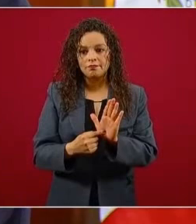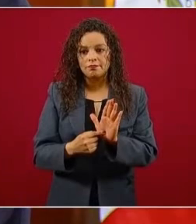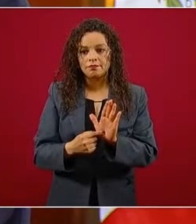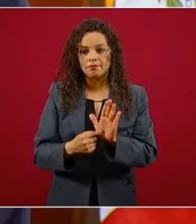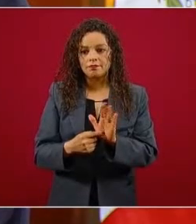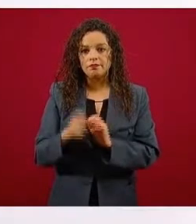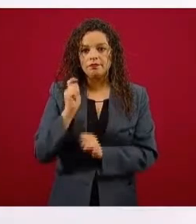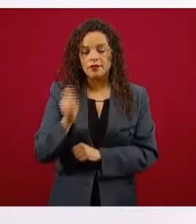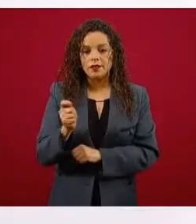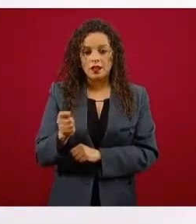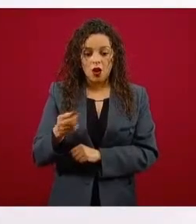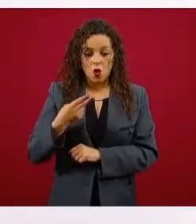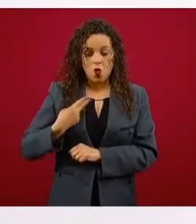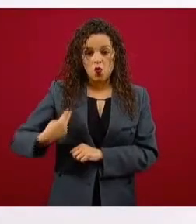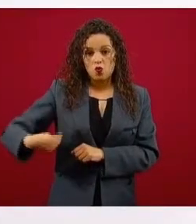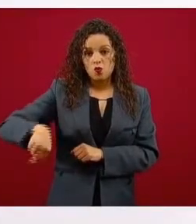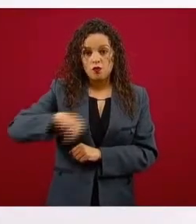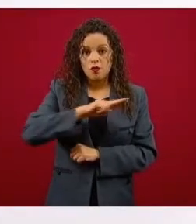nuestro movimiento,